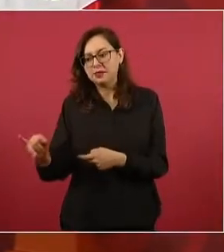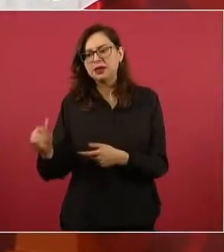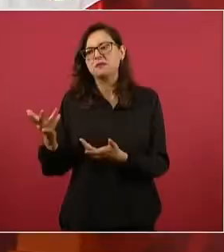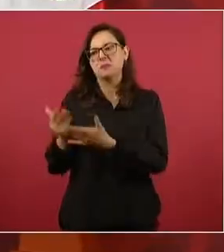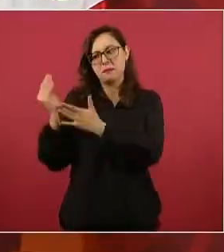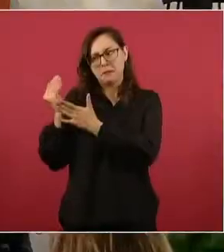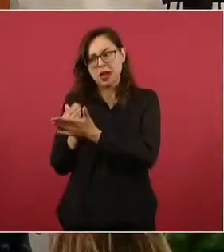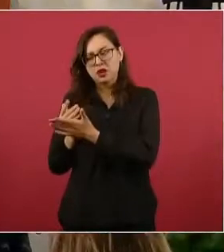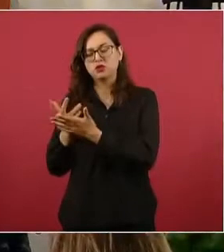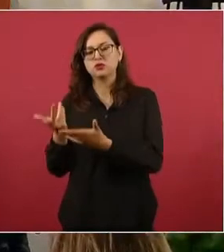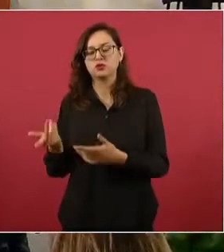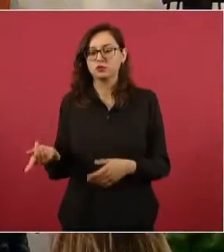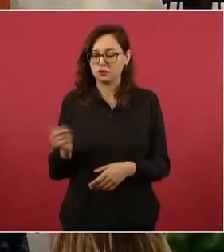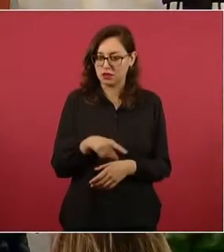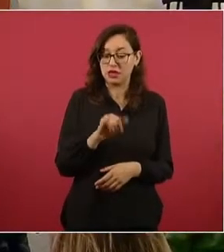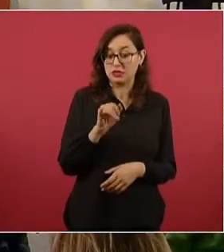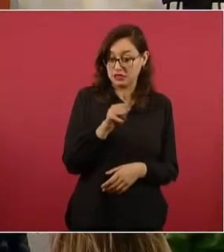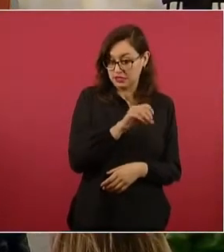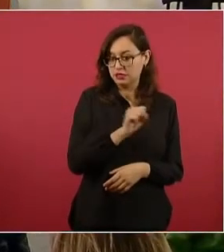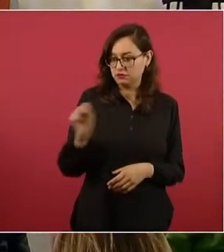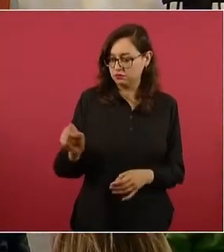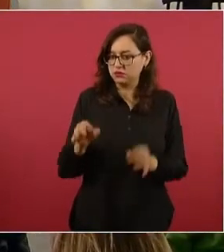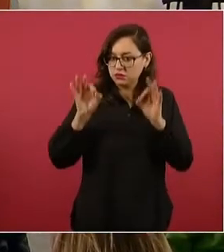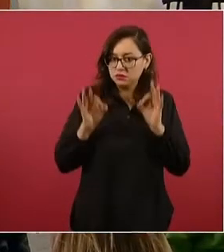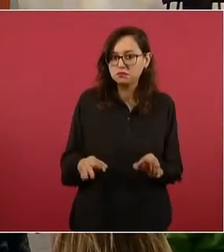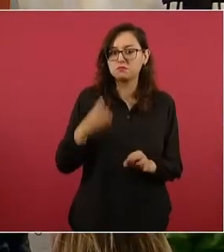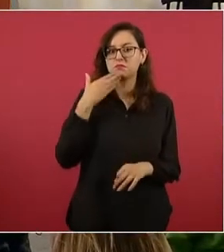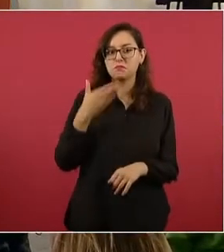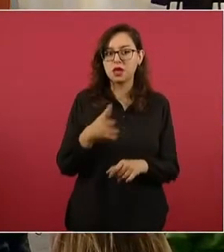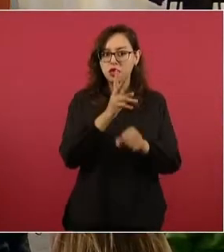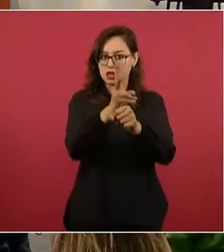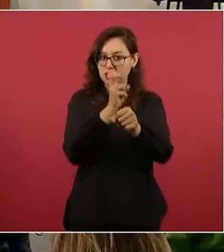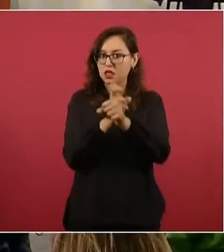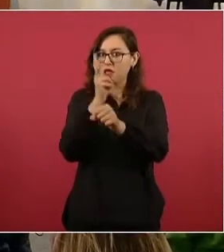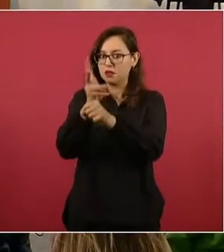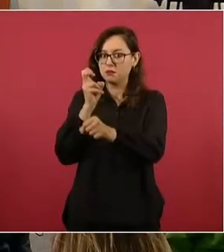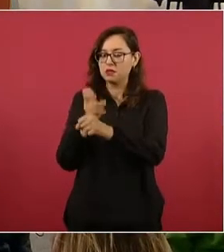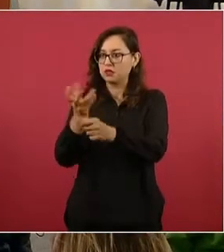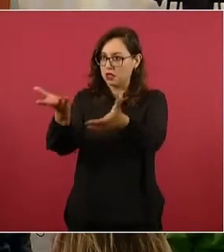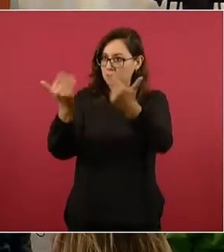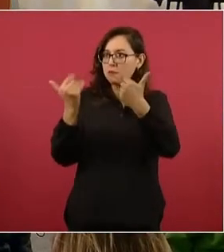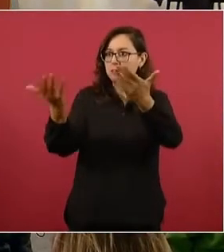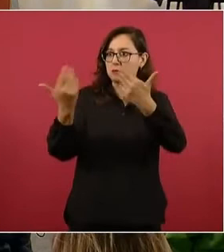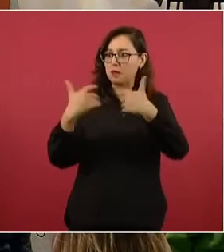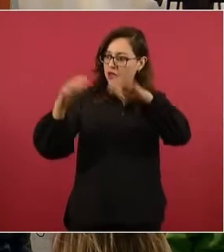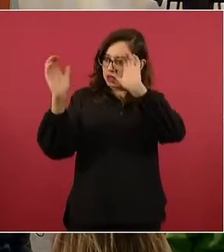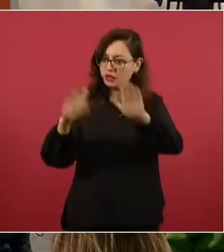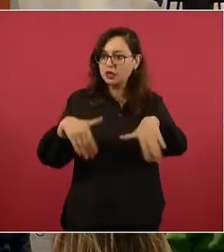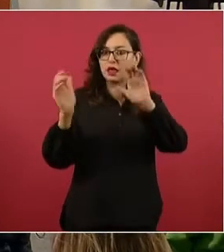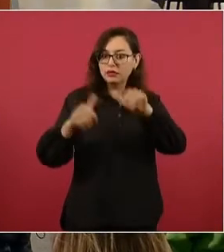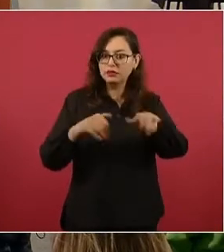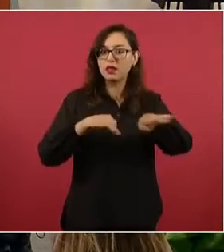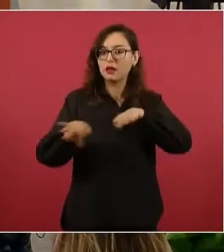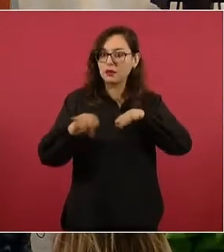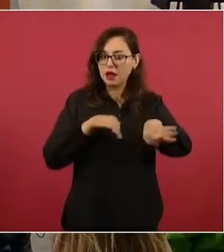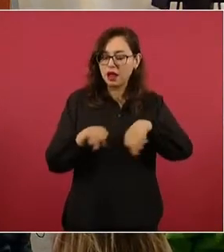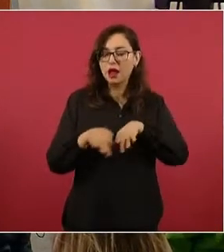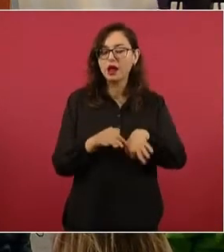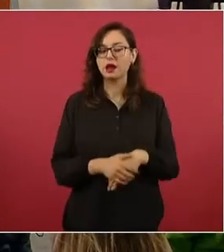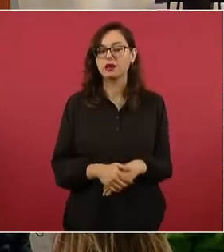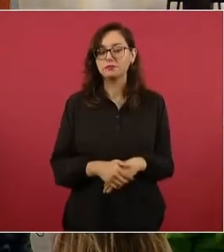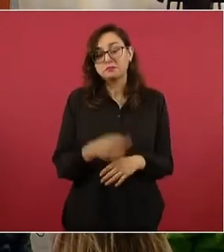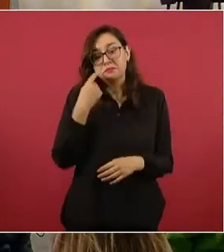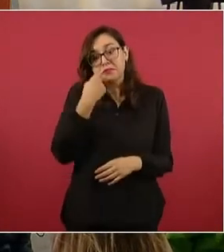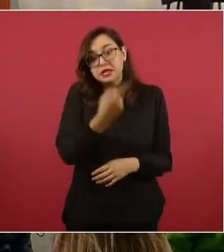Pero ahí no hay otra, la que sigue. Esto es en general. Miren,